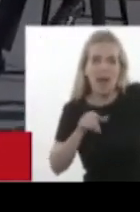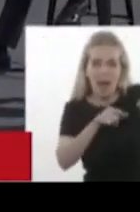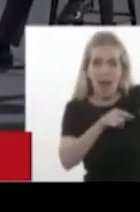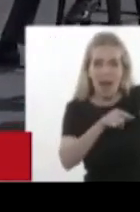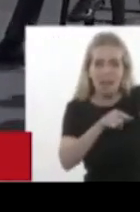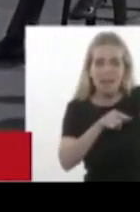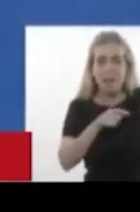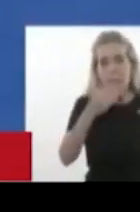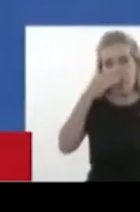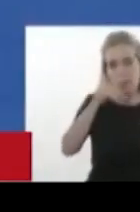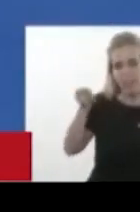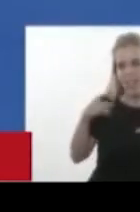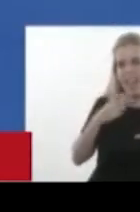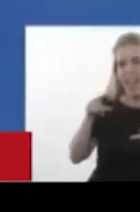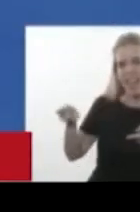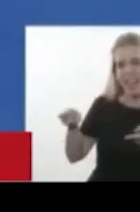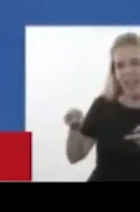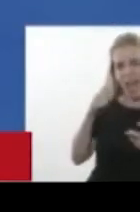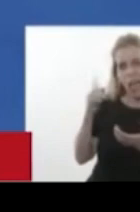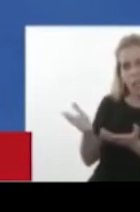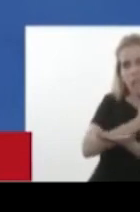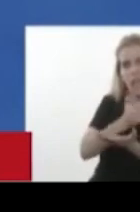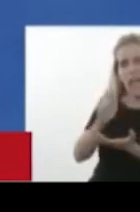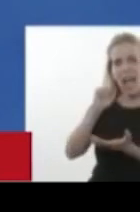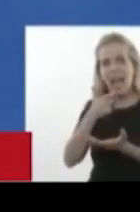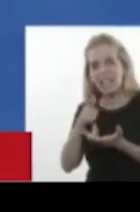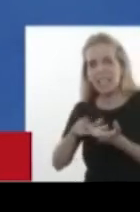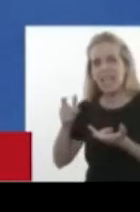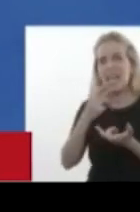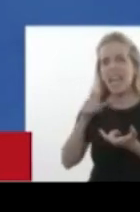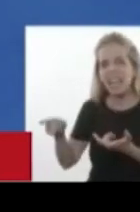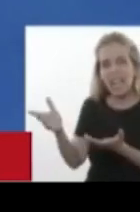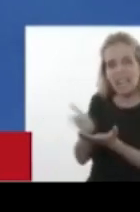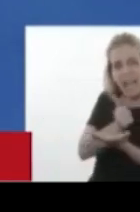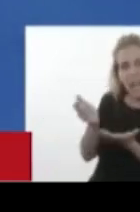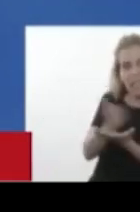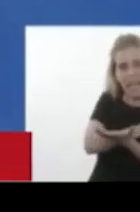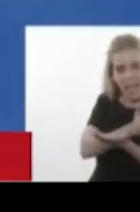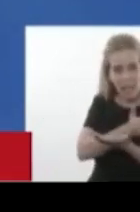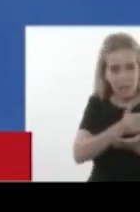esa energía y llevarse la mayor tajada de lo que sacan.